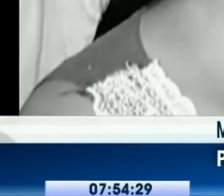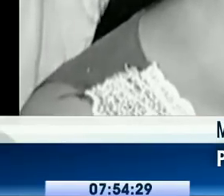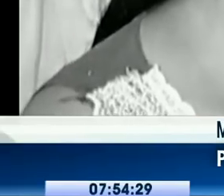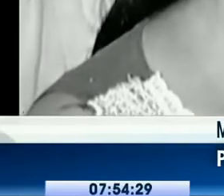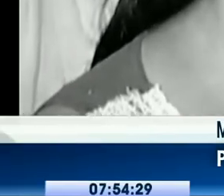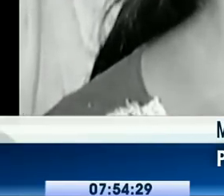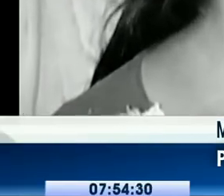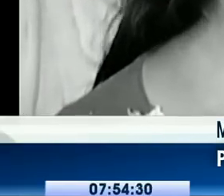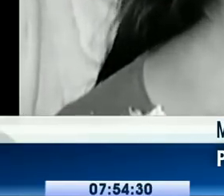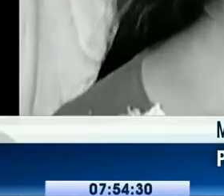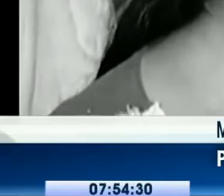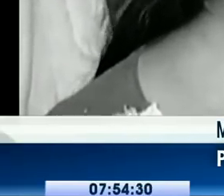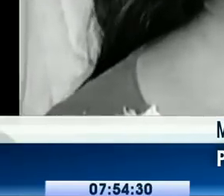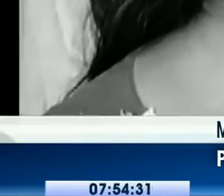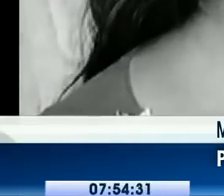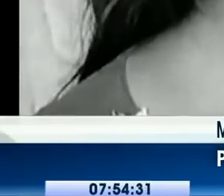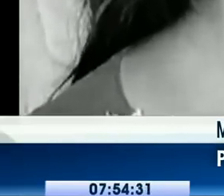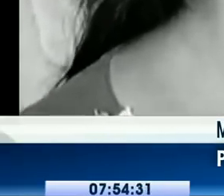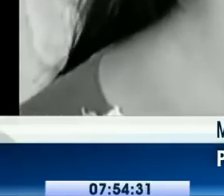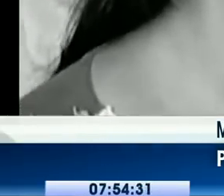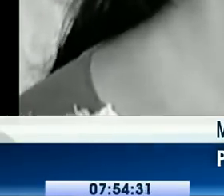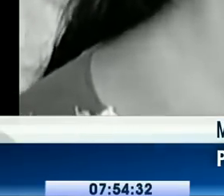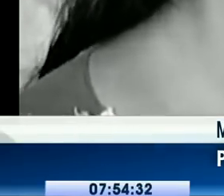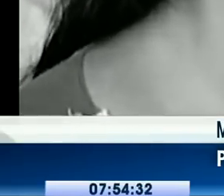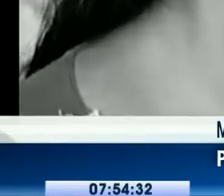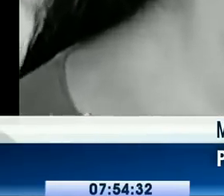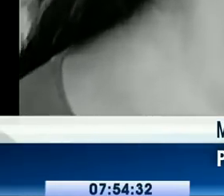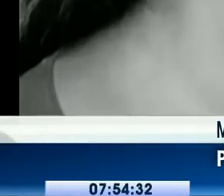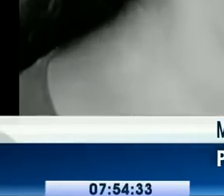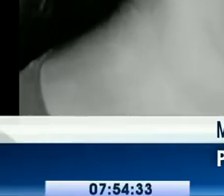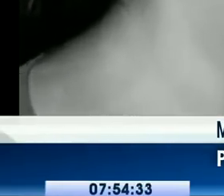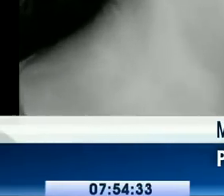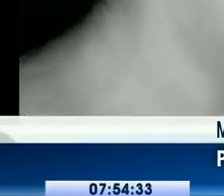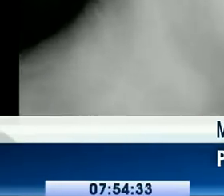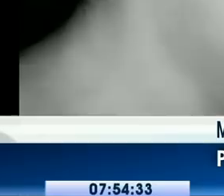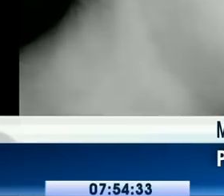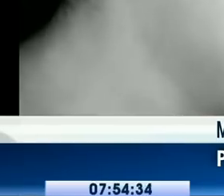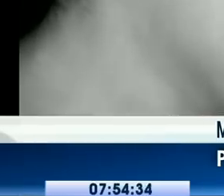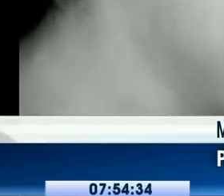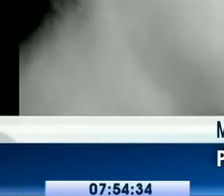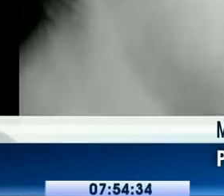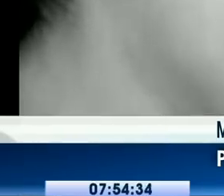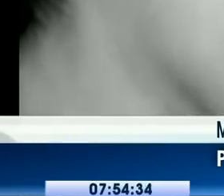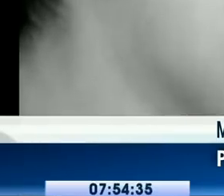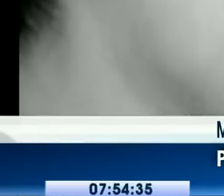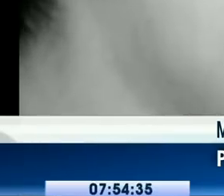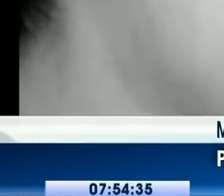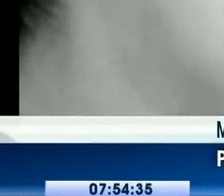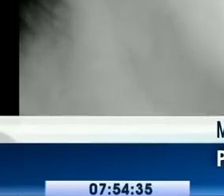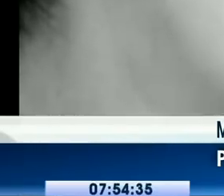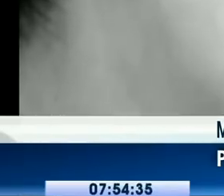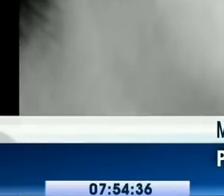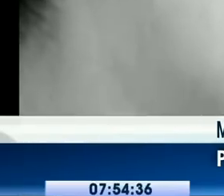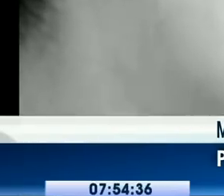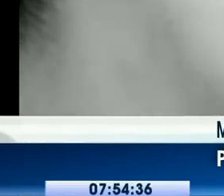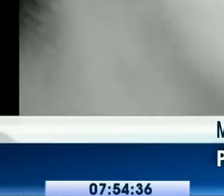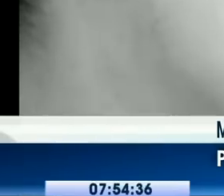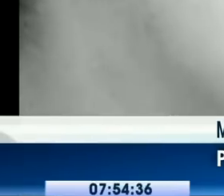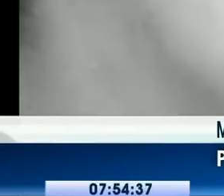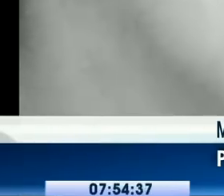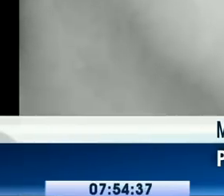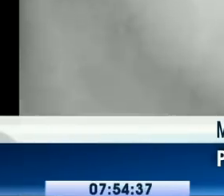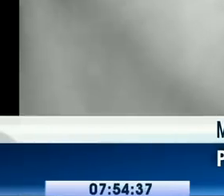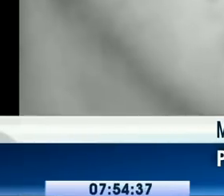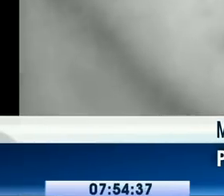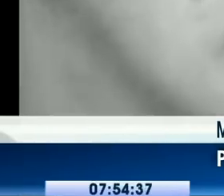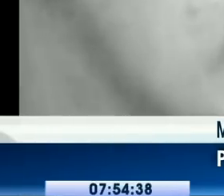sobrino. Mi sobrino también terminaba junto con él y se me salieron las lágrimas de ver que no había terminado su